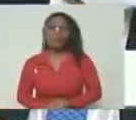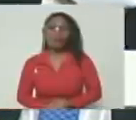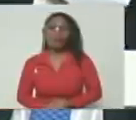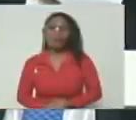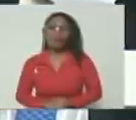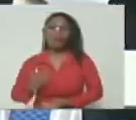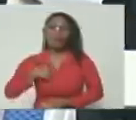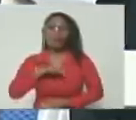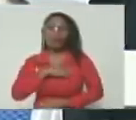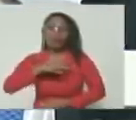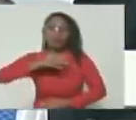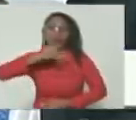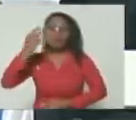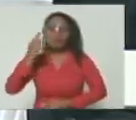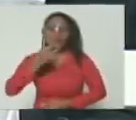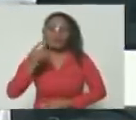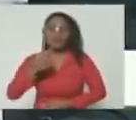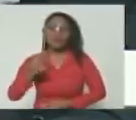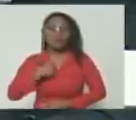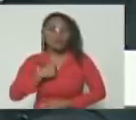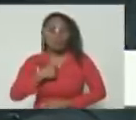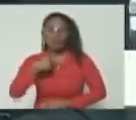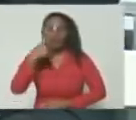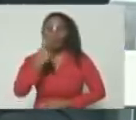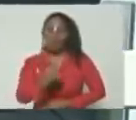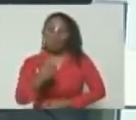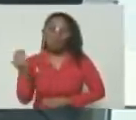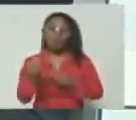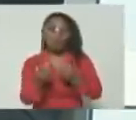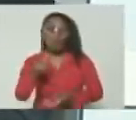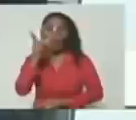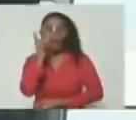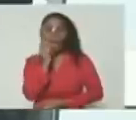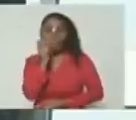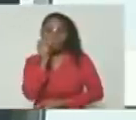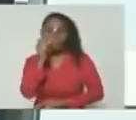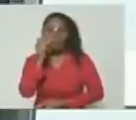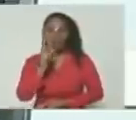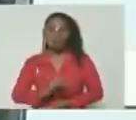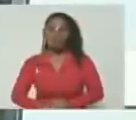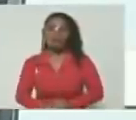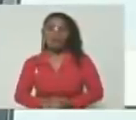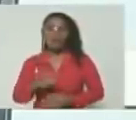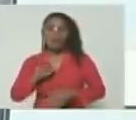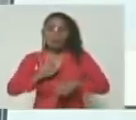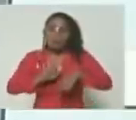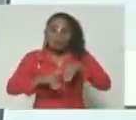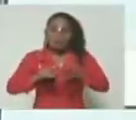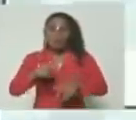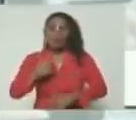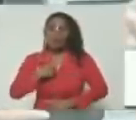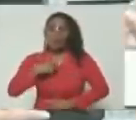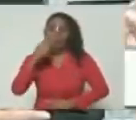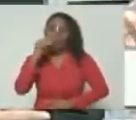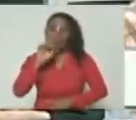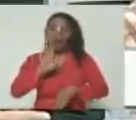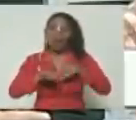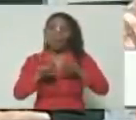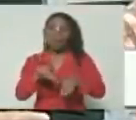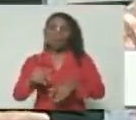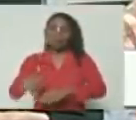Nosotros de verdad, y yo se lo digo como hombre de a pie, yo soy un hombre de a pie de la calle.